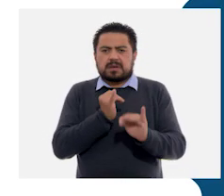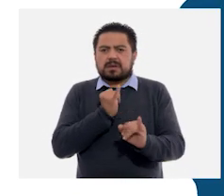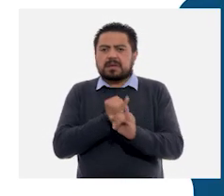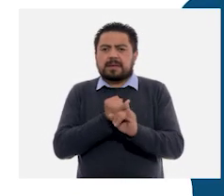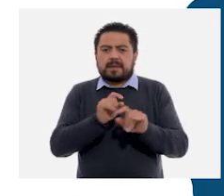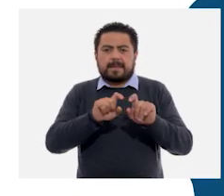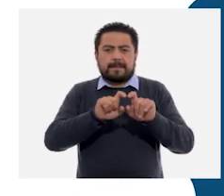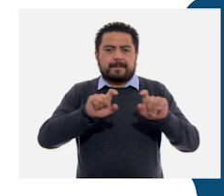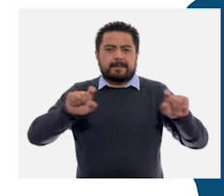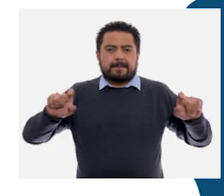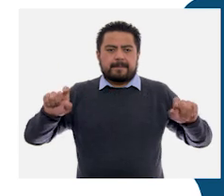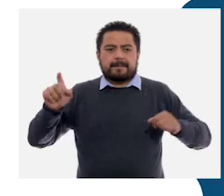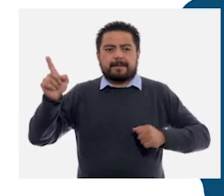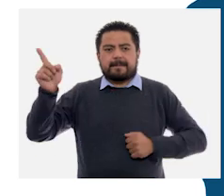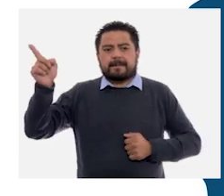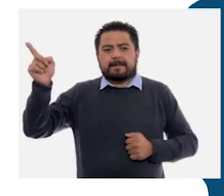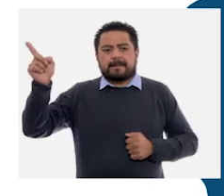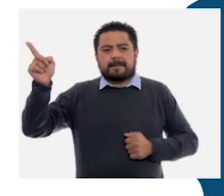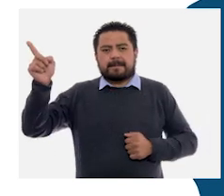la página